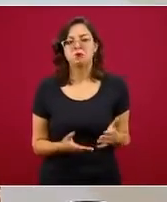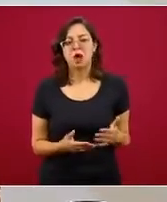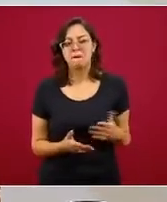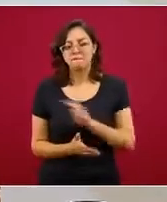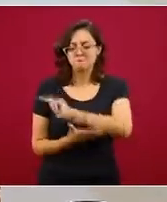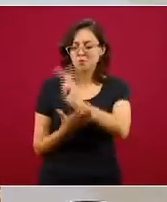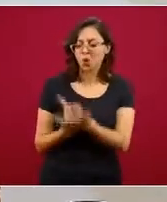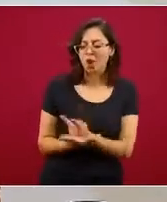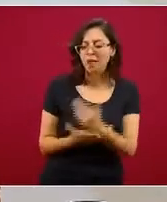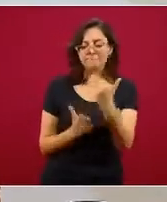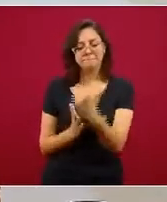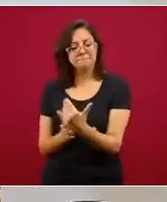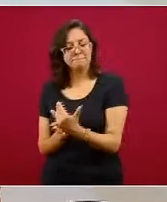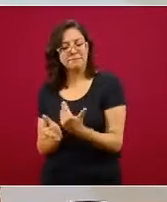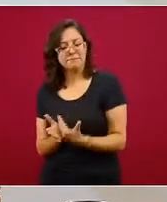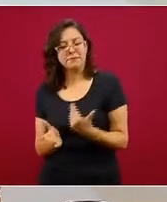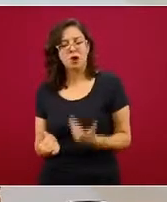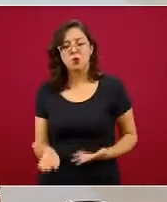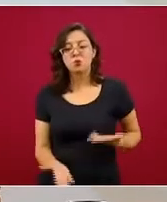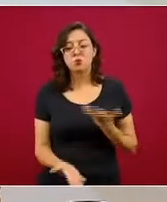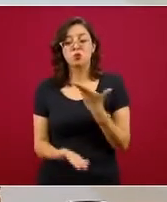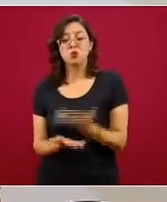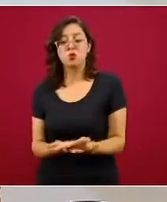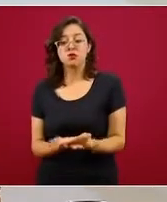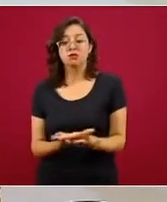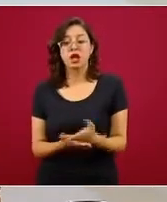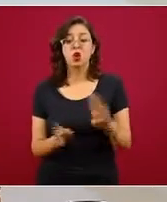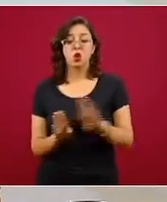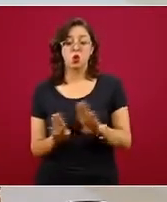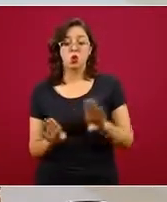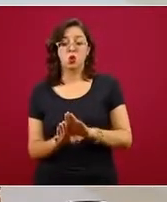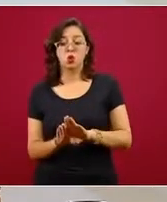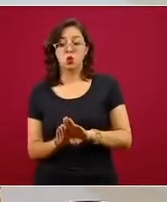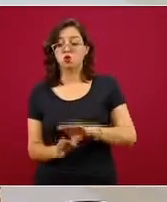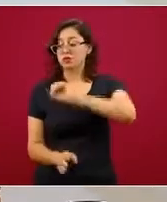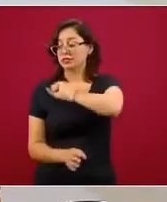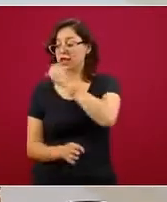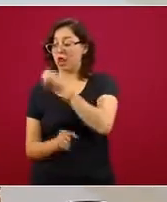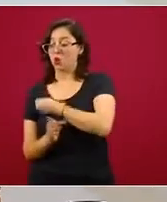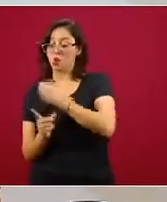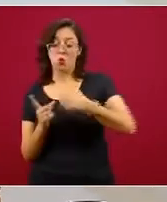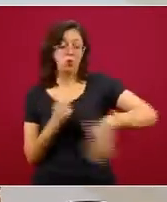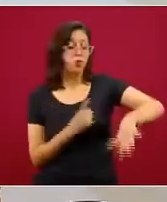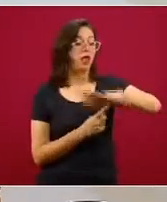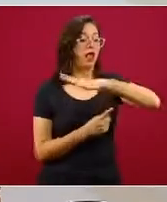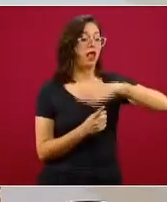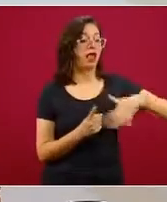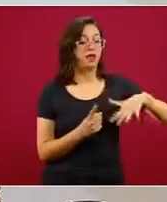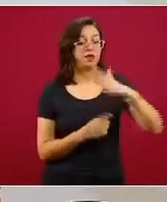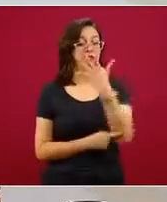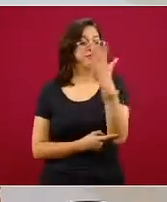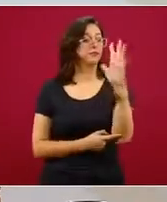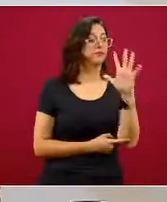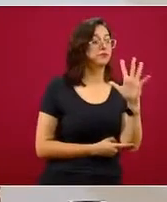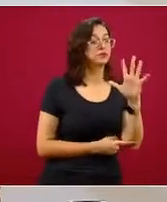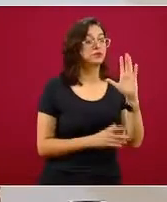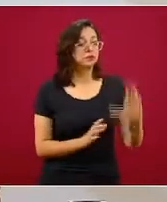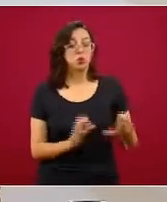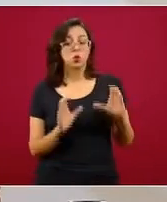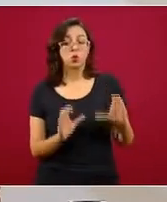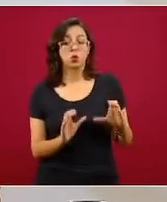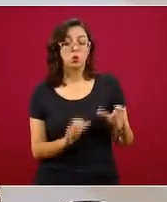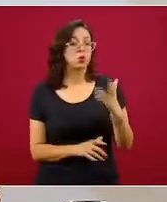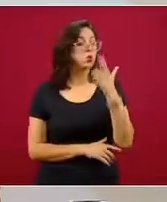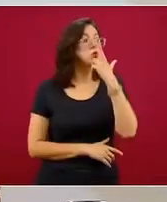o programas que tienen que ver con la confluencia de la salud ambiental y el ambiente, la preservación